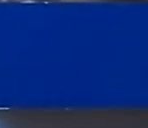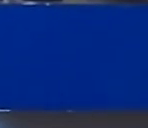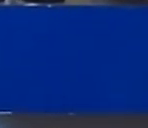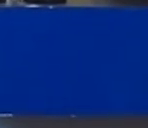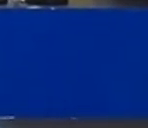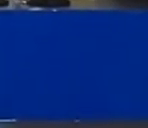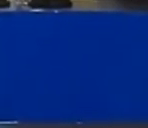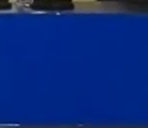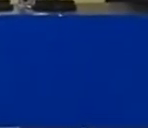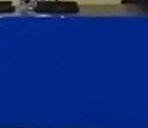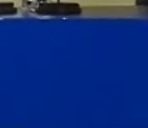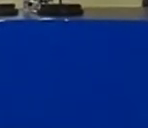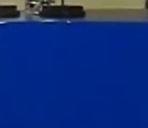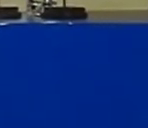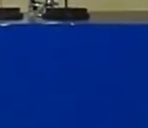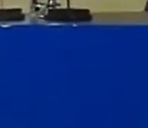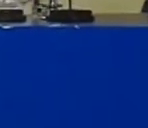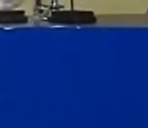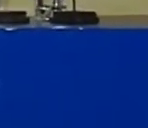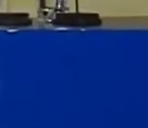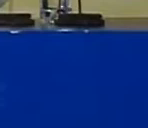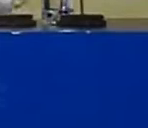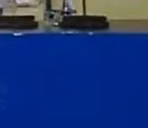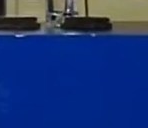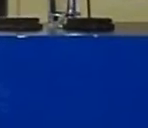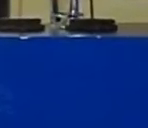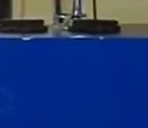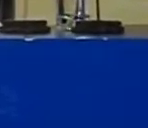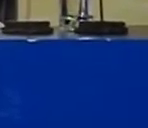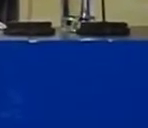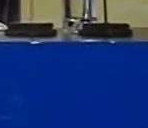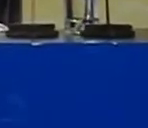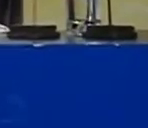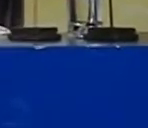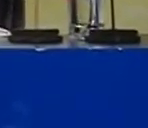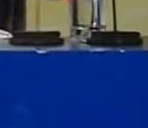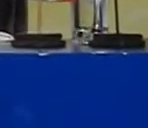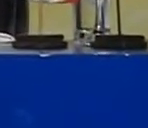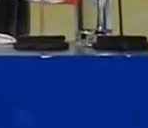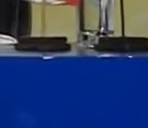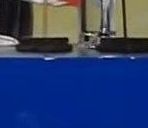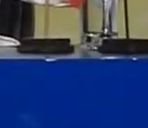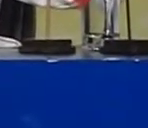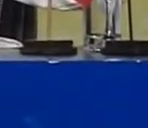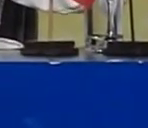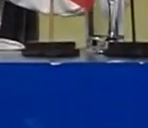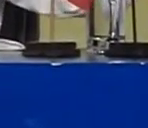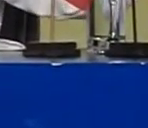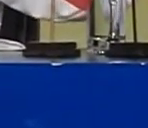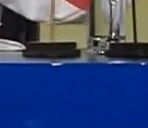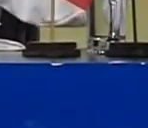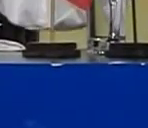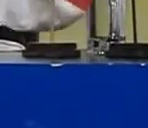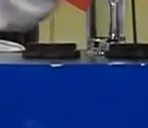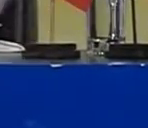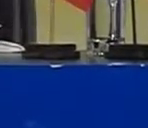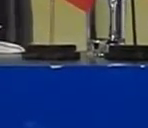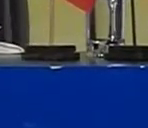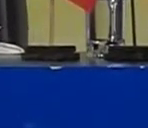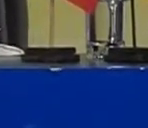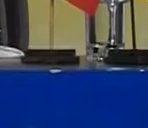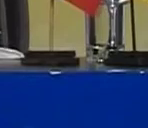multitud. Alejaron la barca. Y ustedes saben que en el mar, el viento sopla del